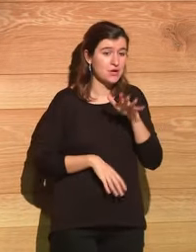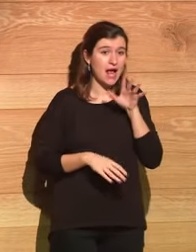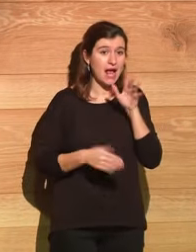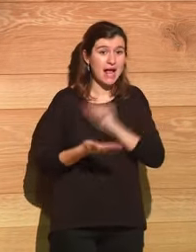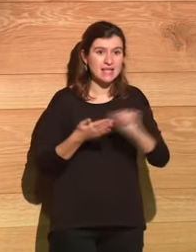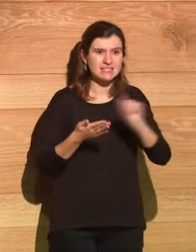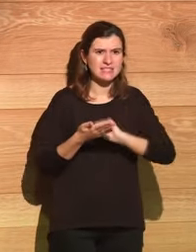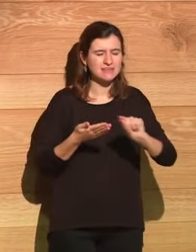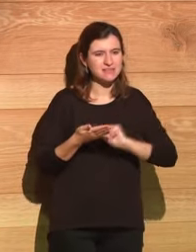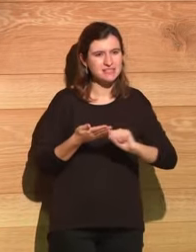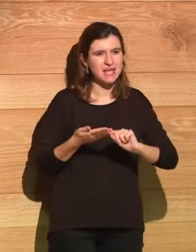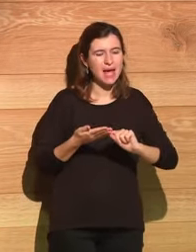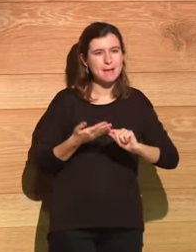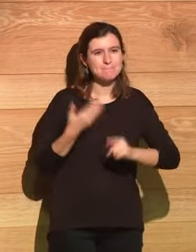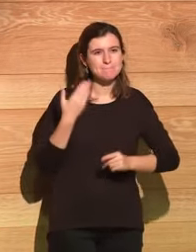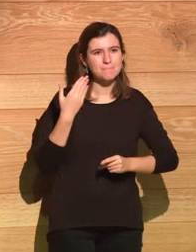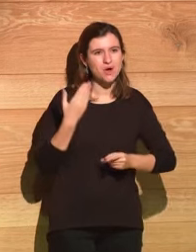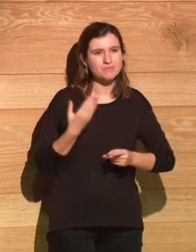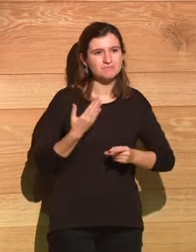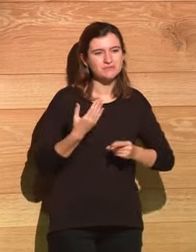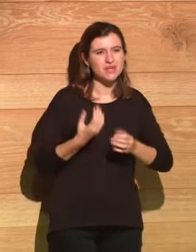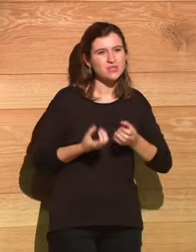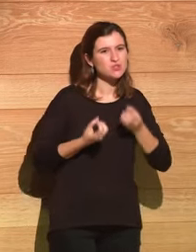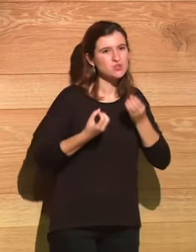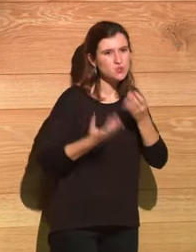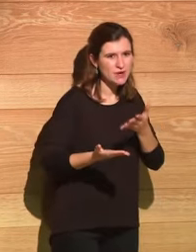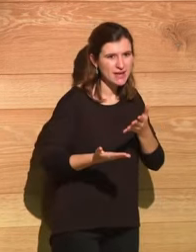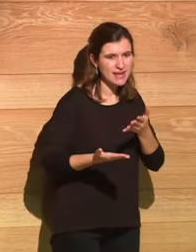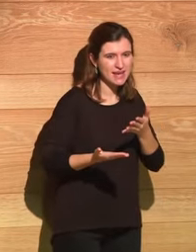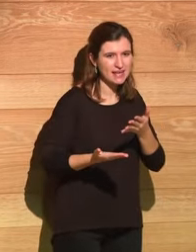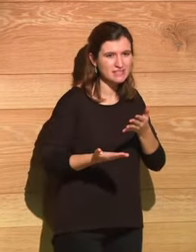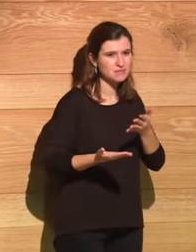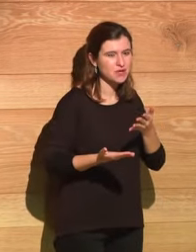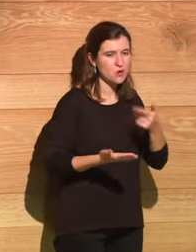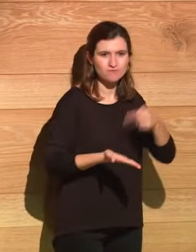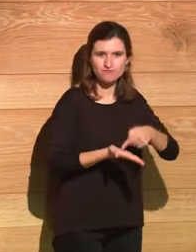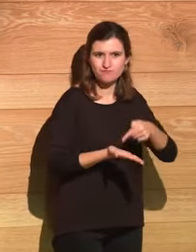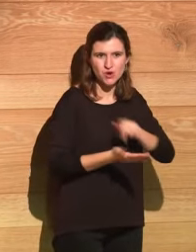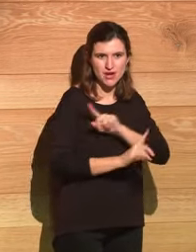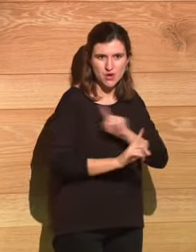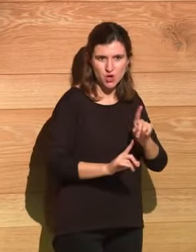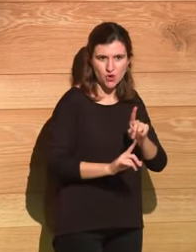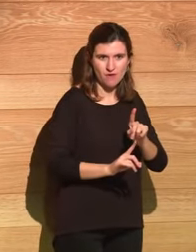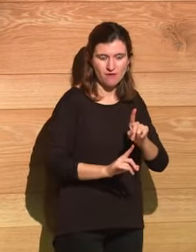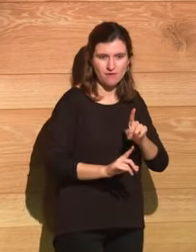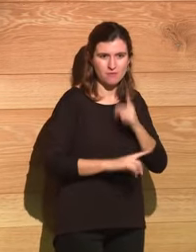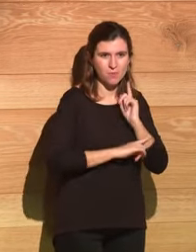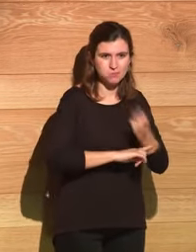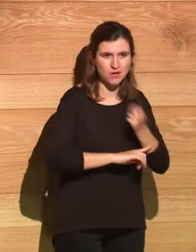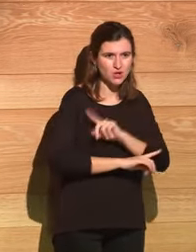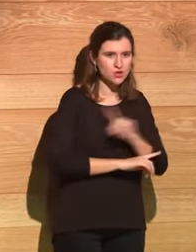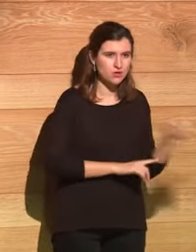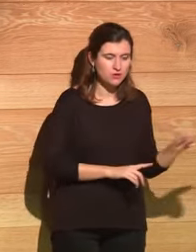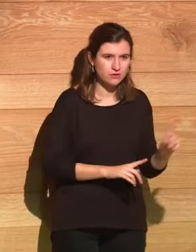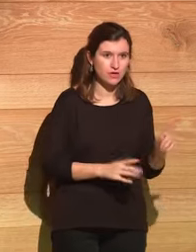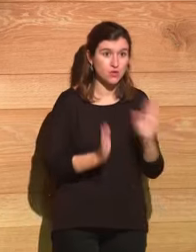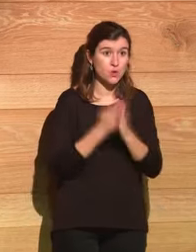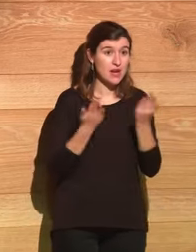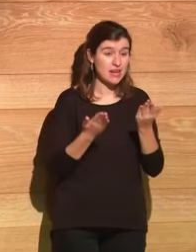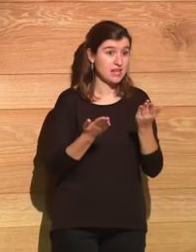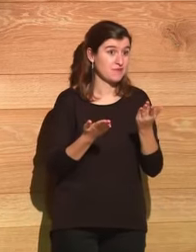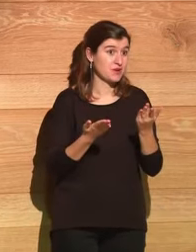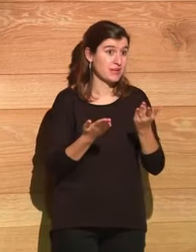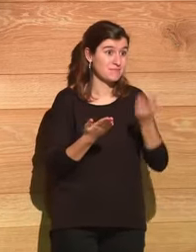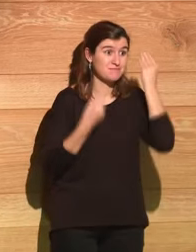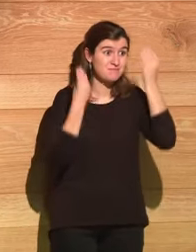escribir sugiriendo y no imponiendo, y más en un libro donde se habla de algo que hemos dicho que es impensable, que es el